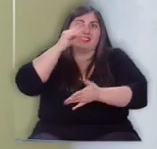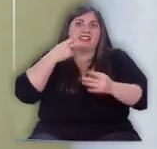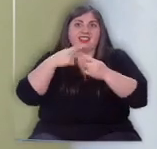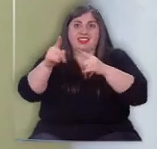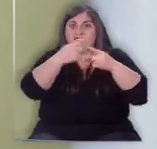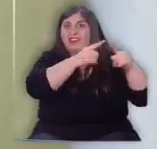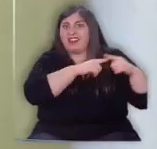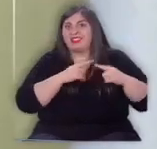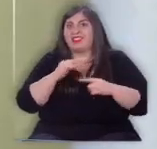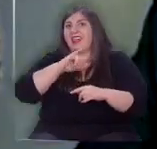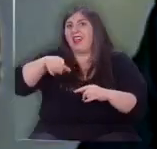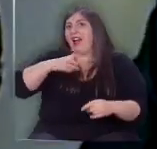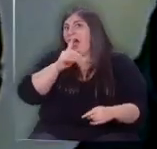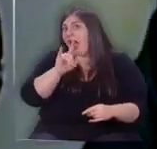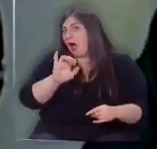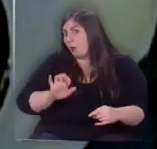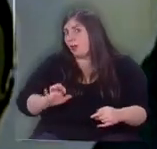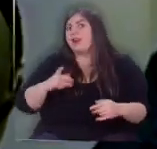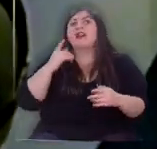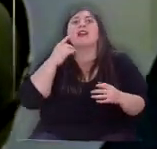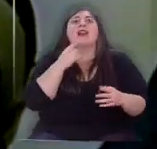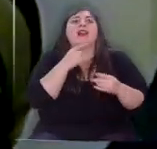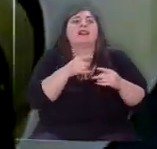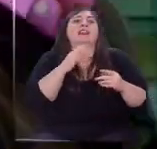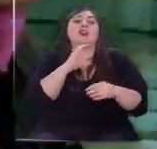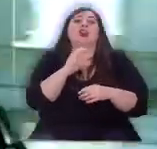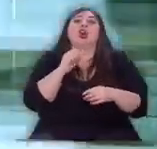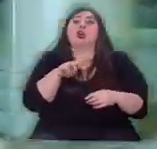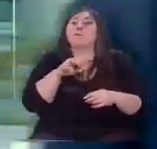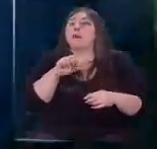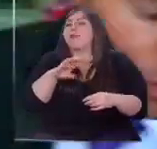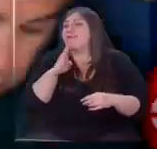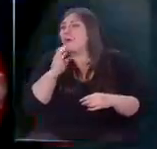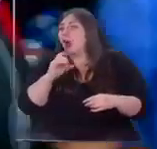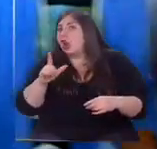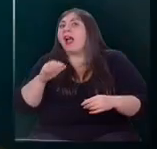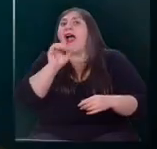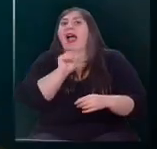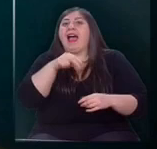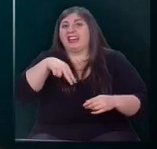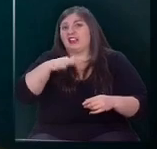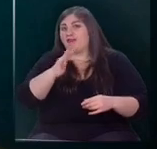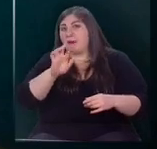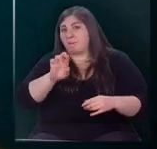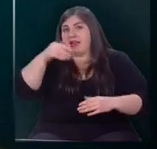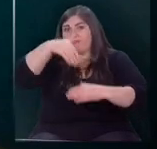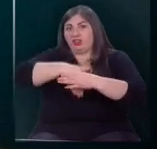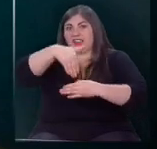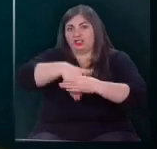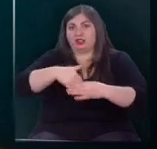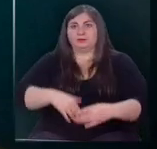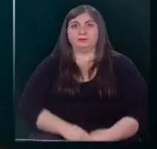vivió Jadwe, reuniones con personeros Conmebol y elecciones de ANFP.